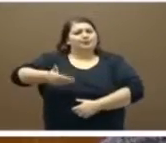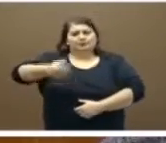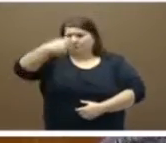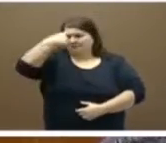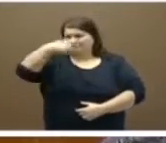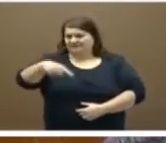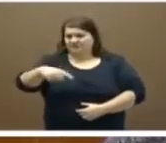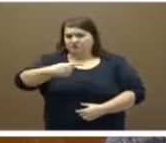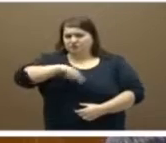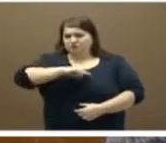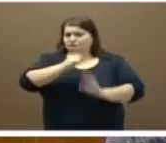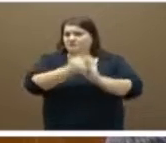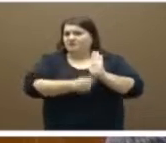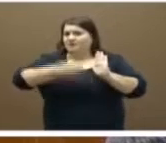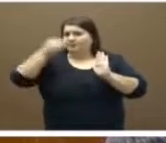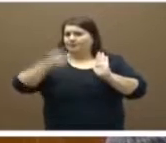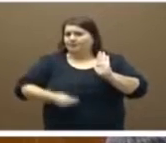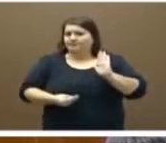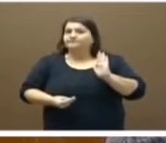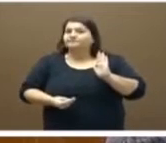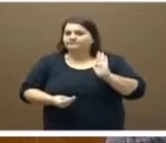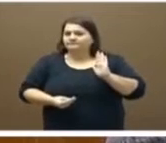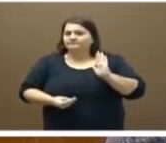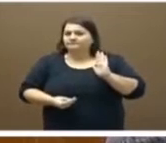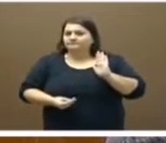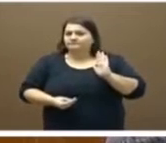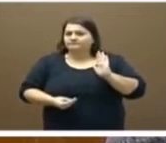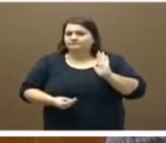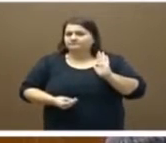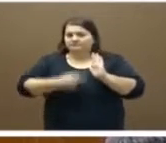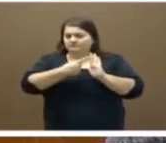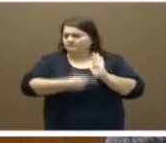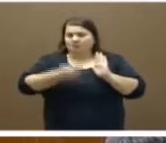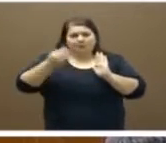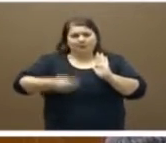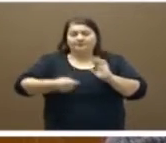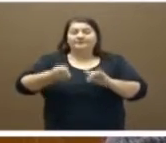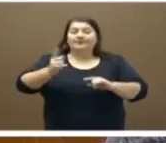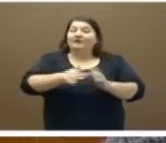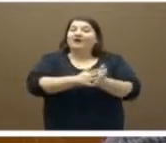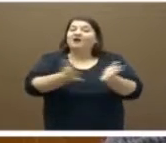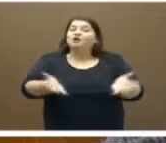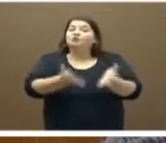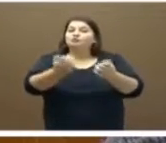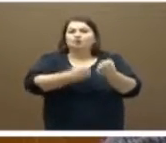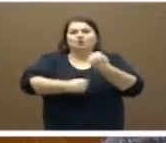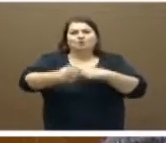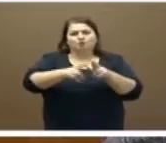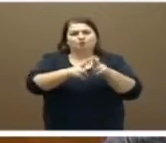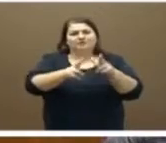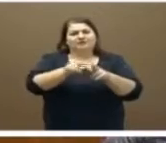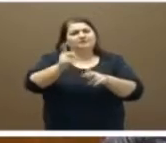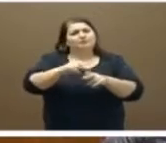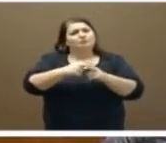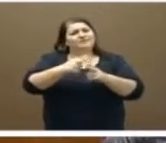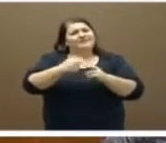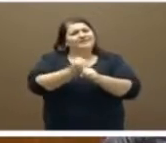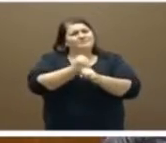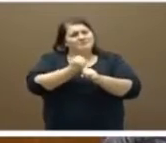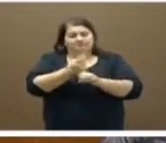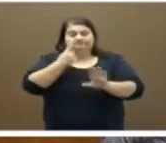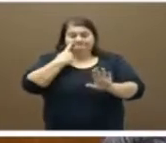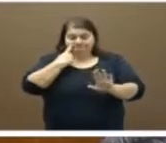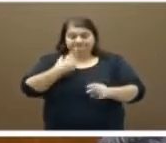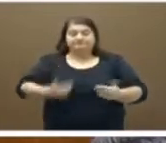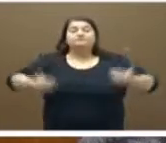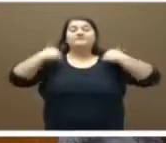una buena medida. No todo tiene que ser criticable. El impulso a la economía social y la transversalidad de las políticas de empleo. La responsabilidad de